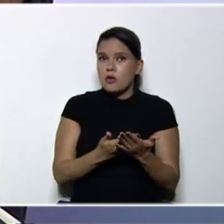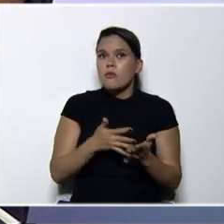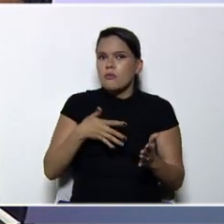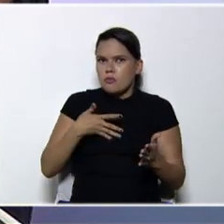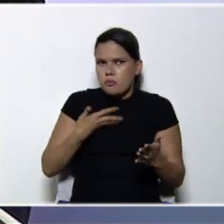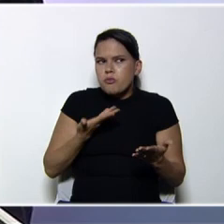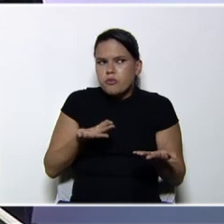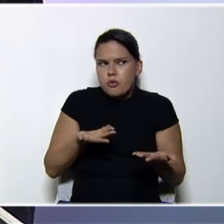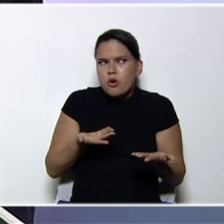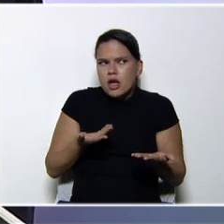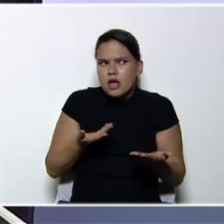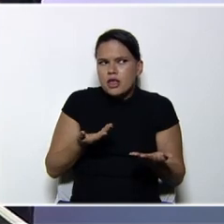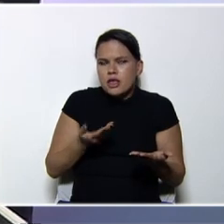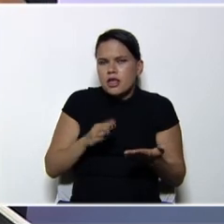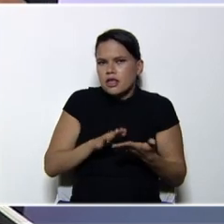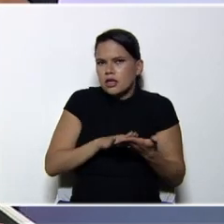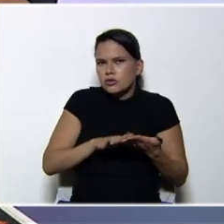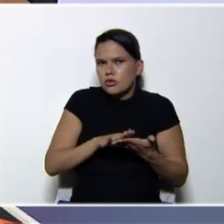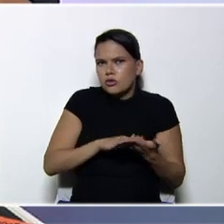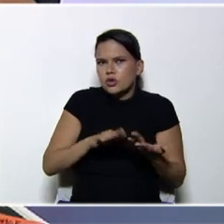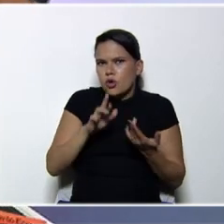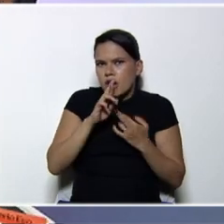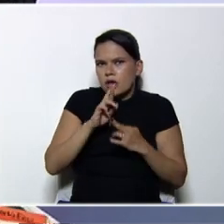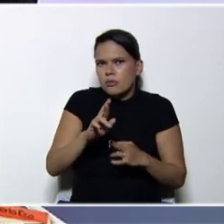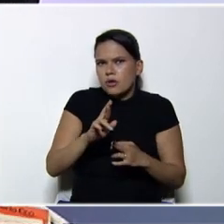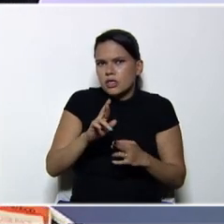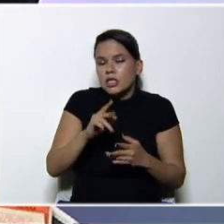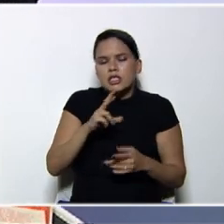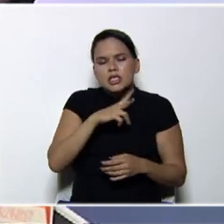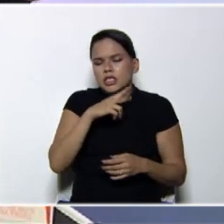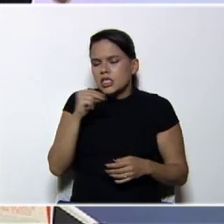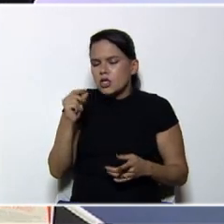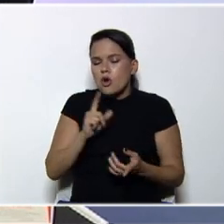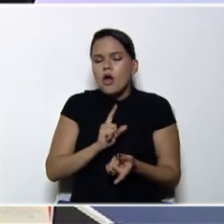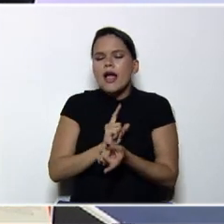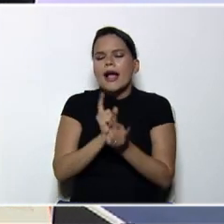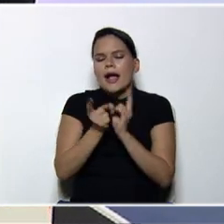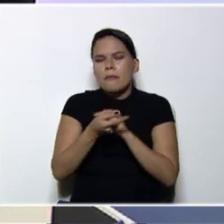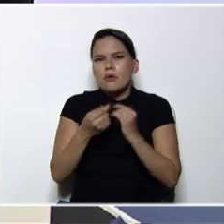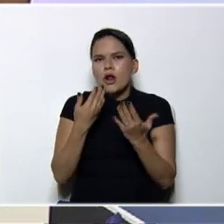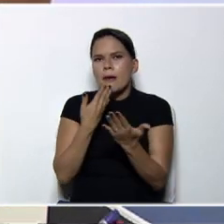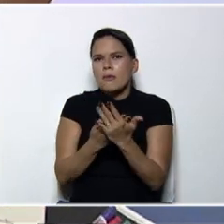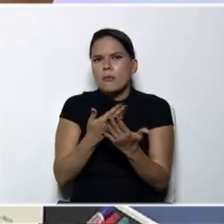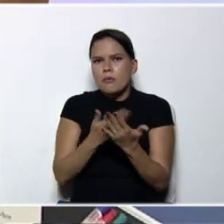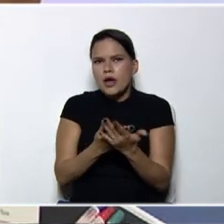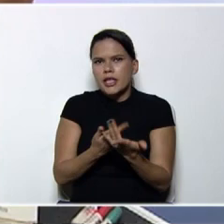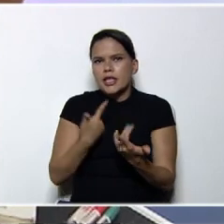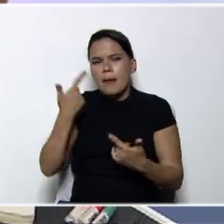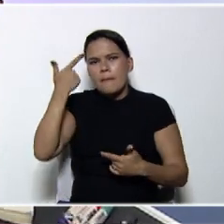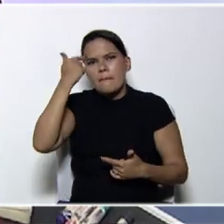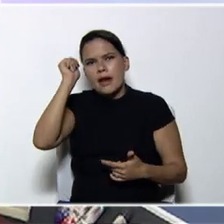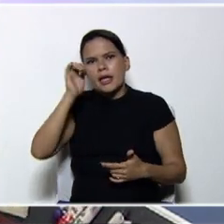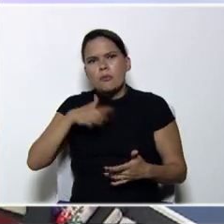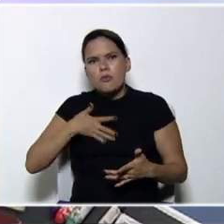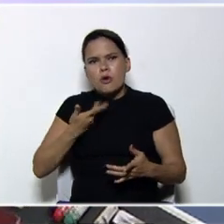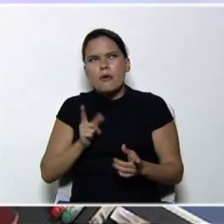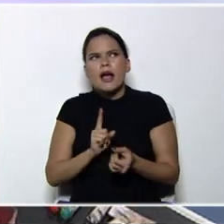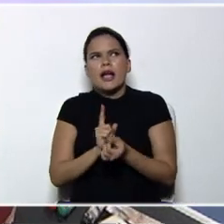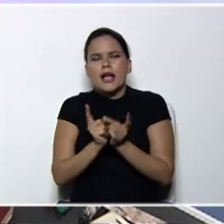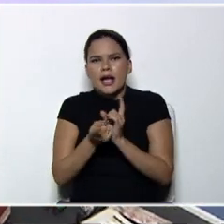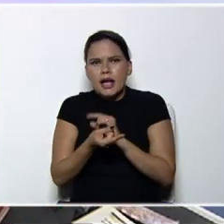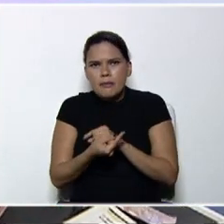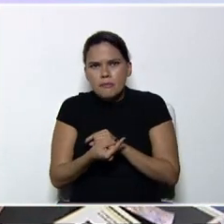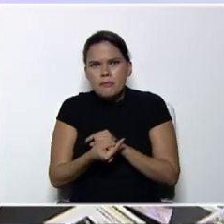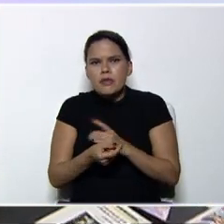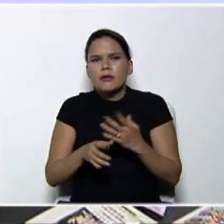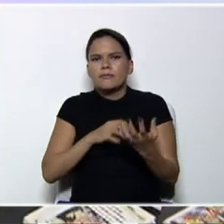Si no está dando resultados, entonces cambio la propuesta, cambio las acciones para que me vuelva a cambiar la situación.